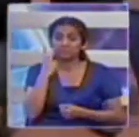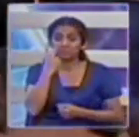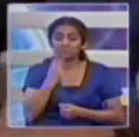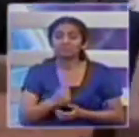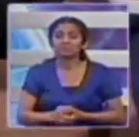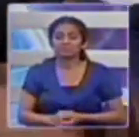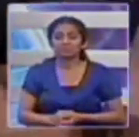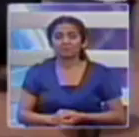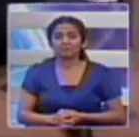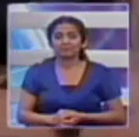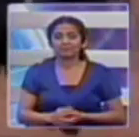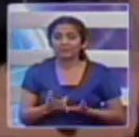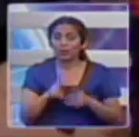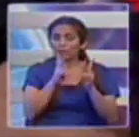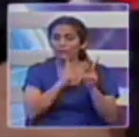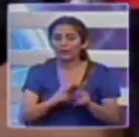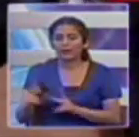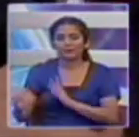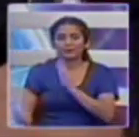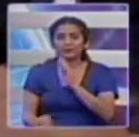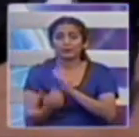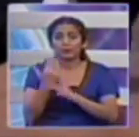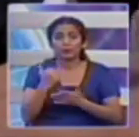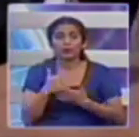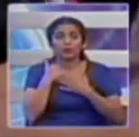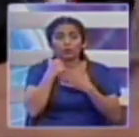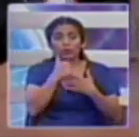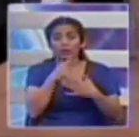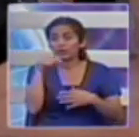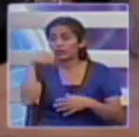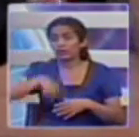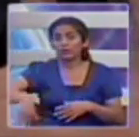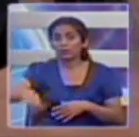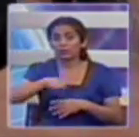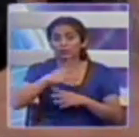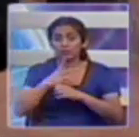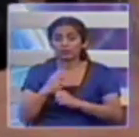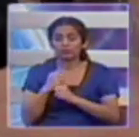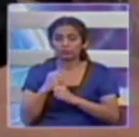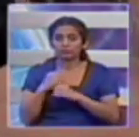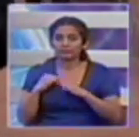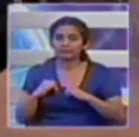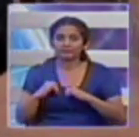datos, los detalles de este plan que se presentó esta mañana en la ciudad de Cuenca y que estará vigente hasta